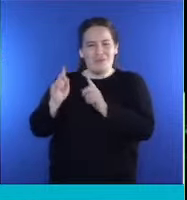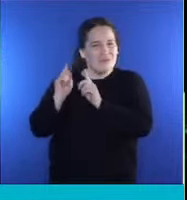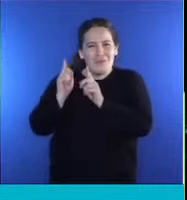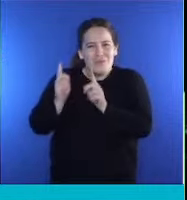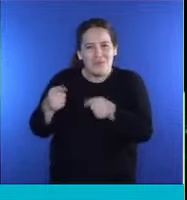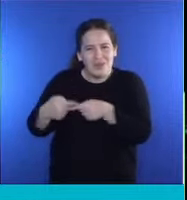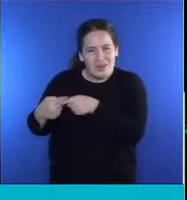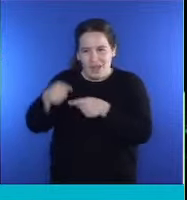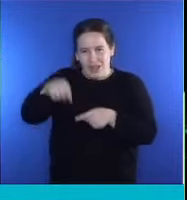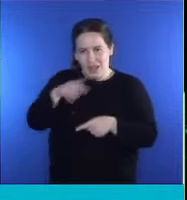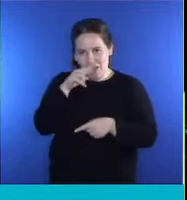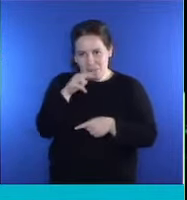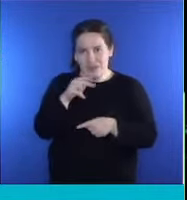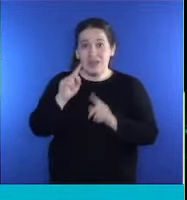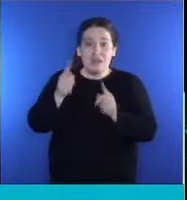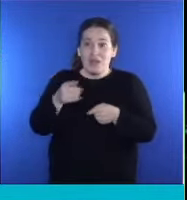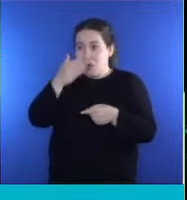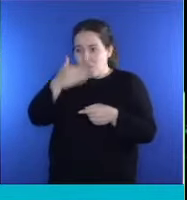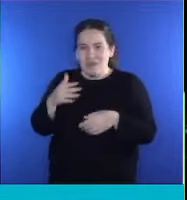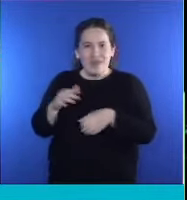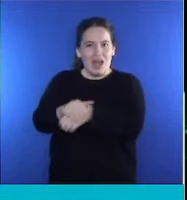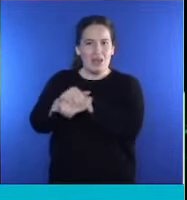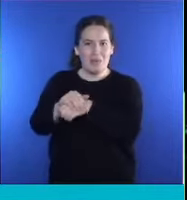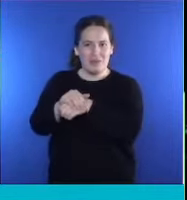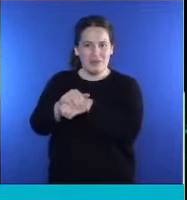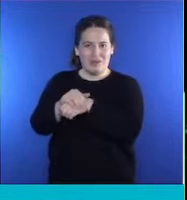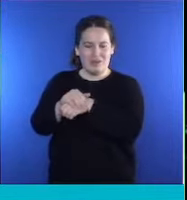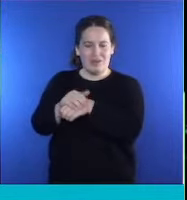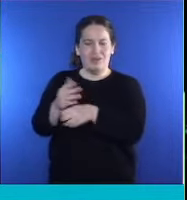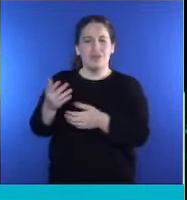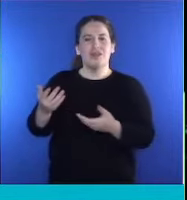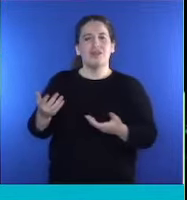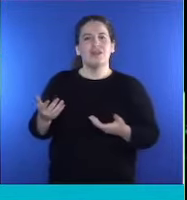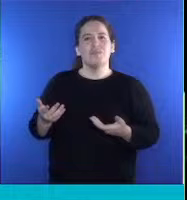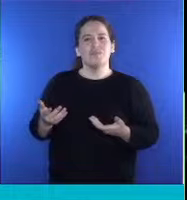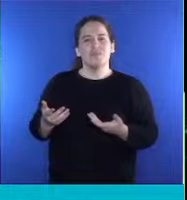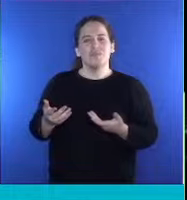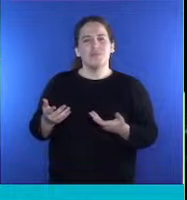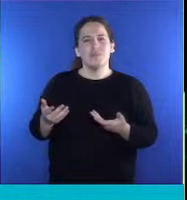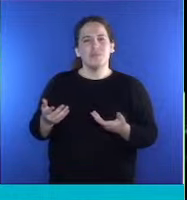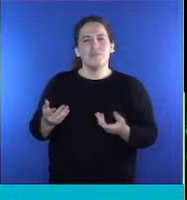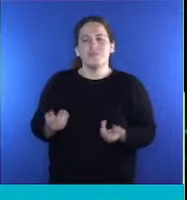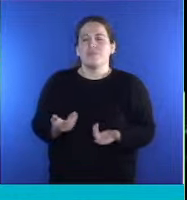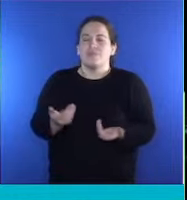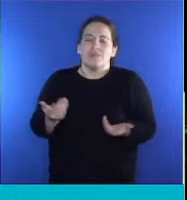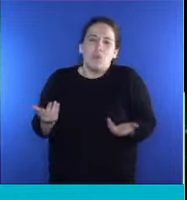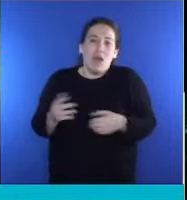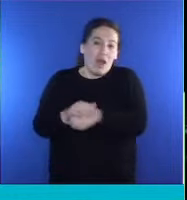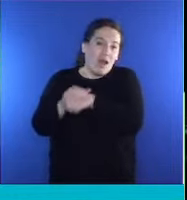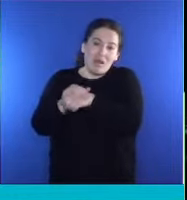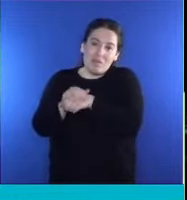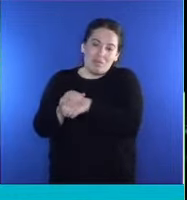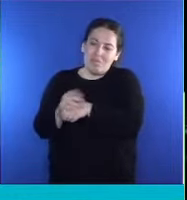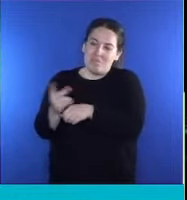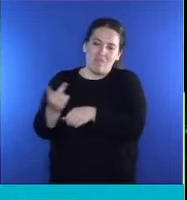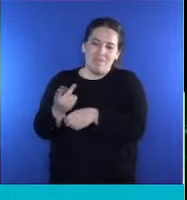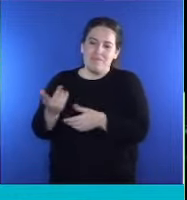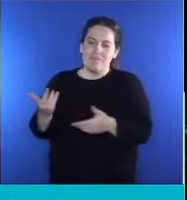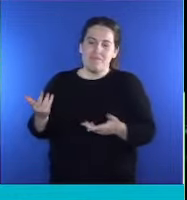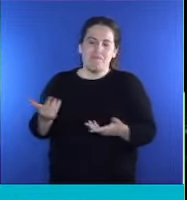en la ciudad de la plata a ser amigos y y bueno en esa amistad la verdad